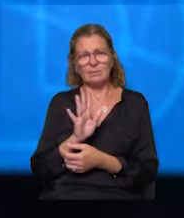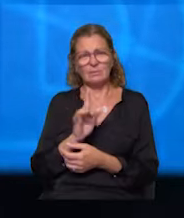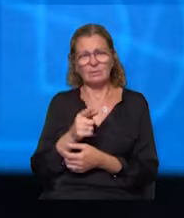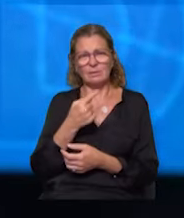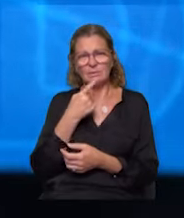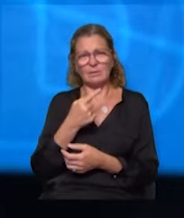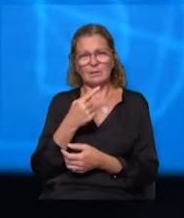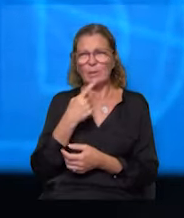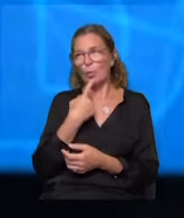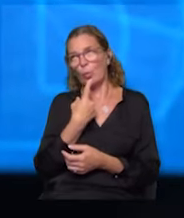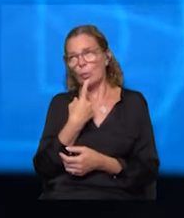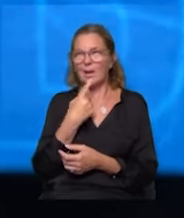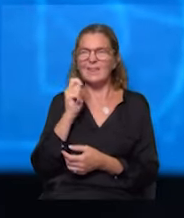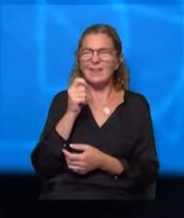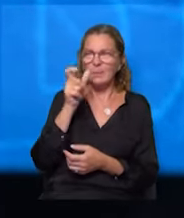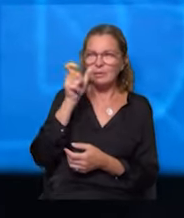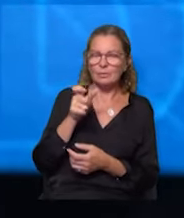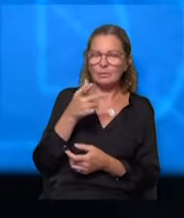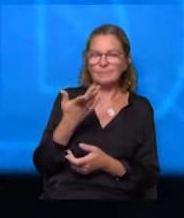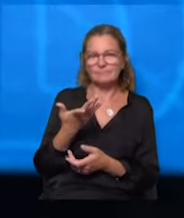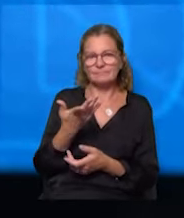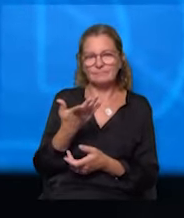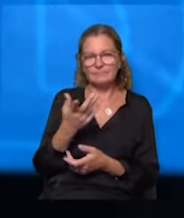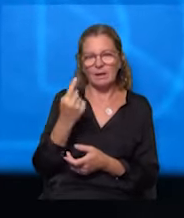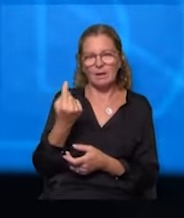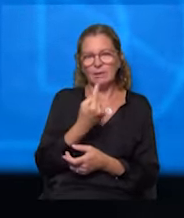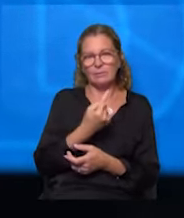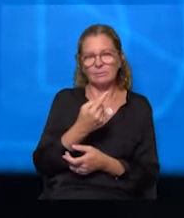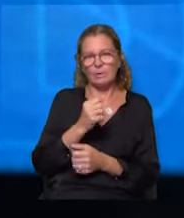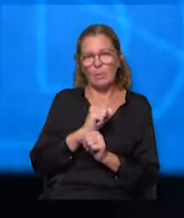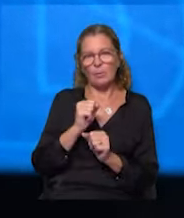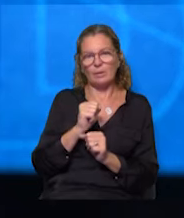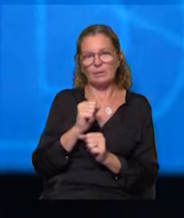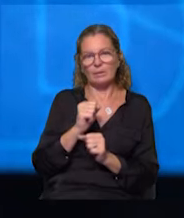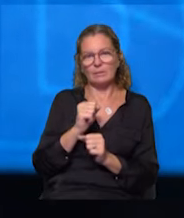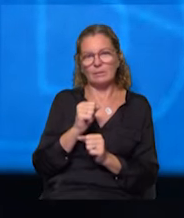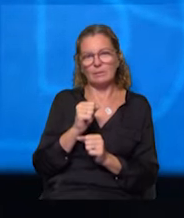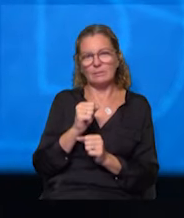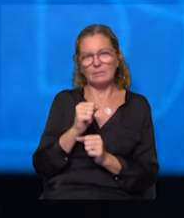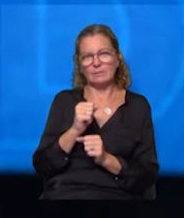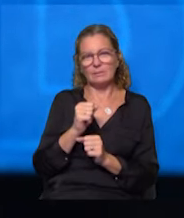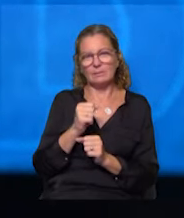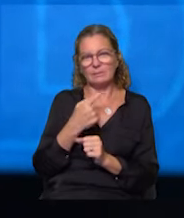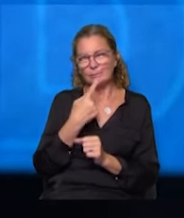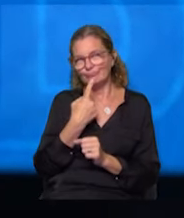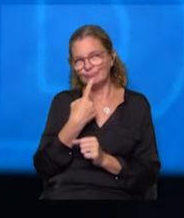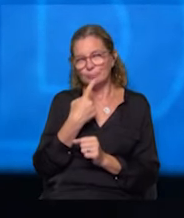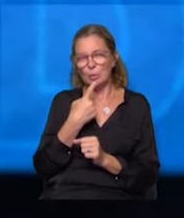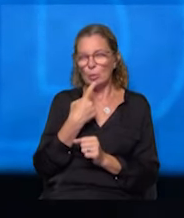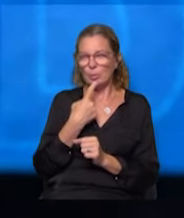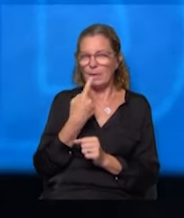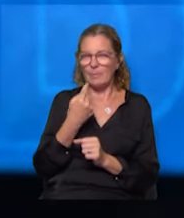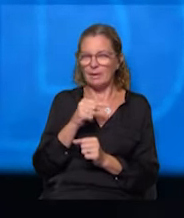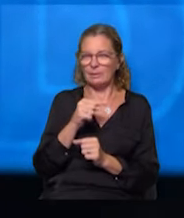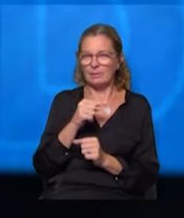corresponde especular con eso verdad eh cada uno puede sacar su tener su su suspicacia su sospecha